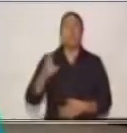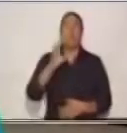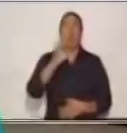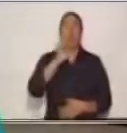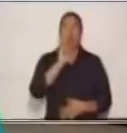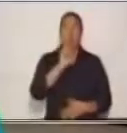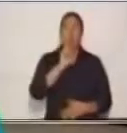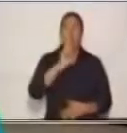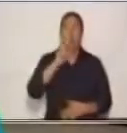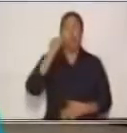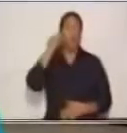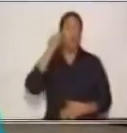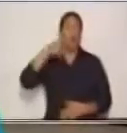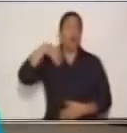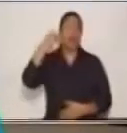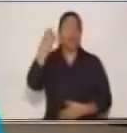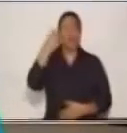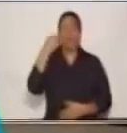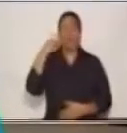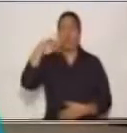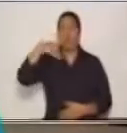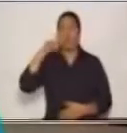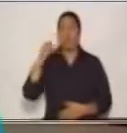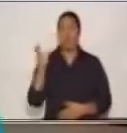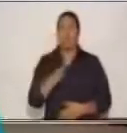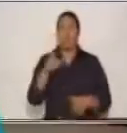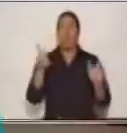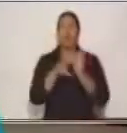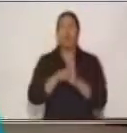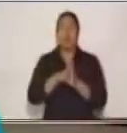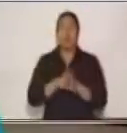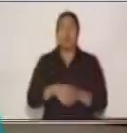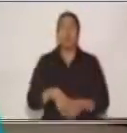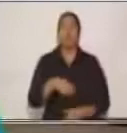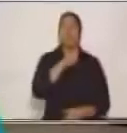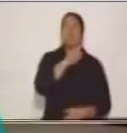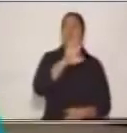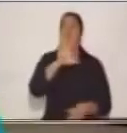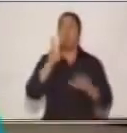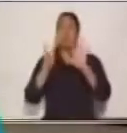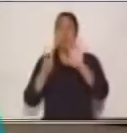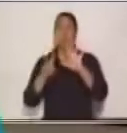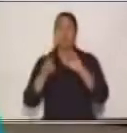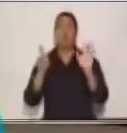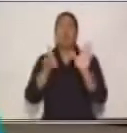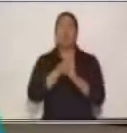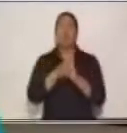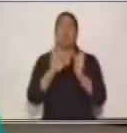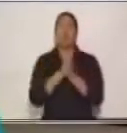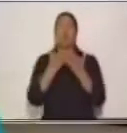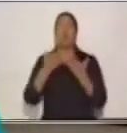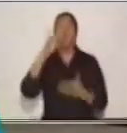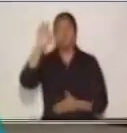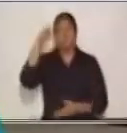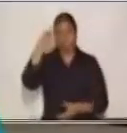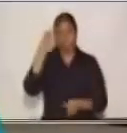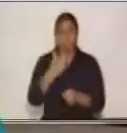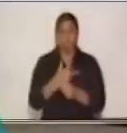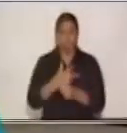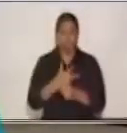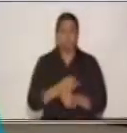artículo 157 de la Constitución Política de la República. ¿A qué parte